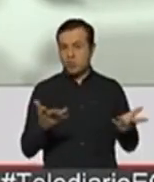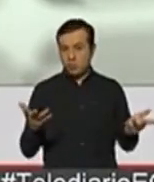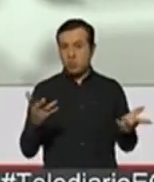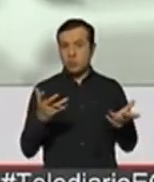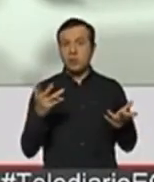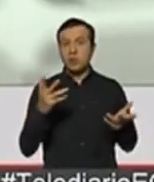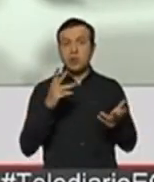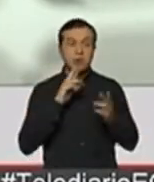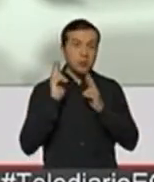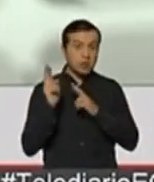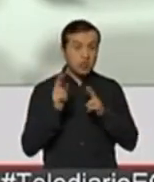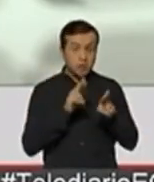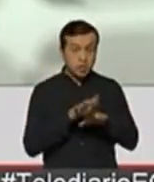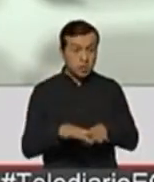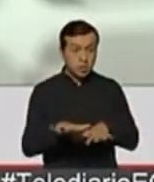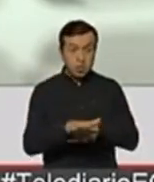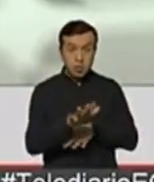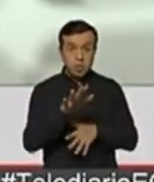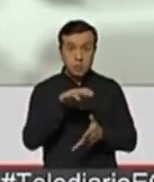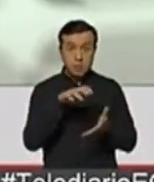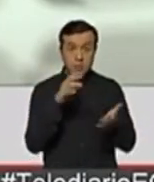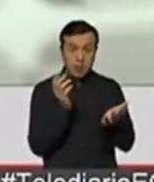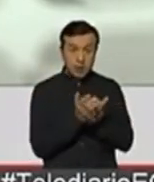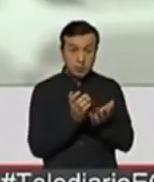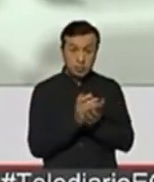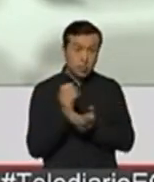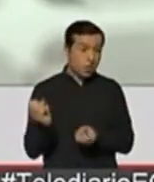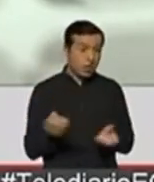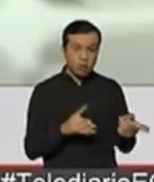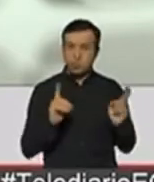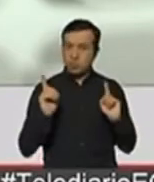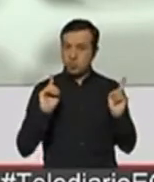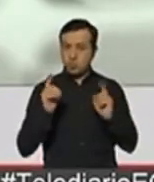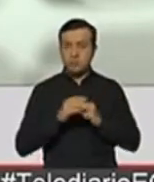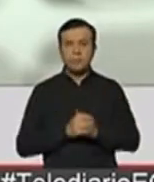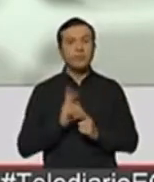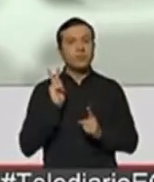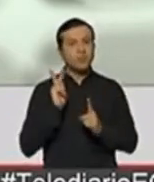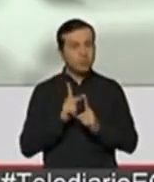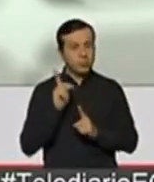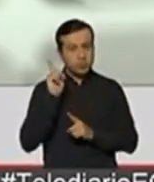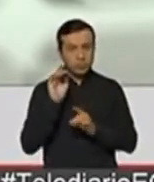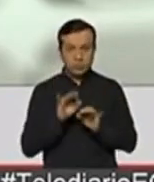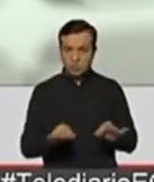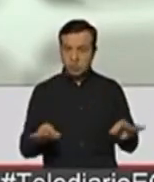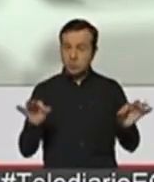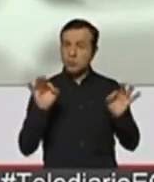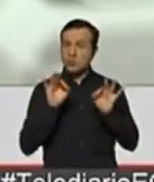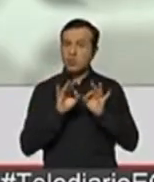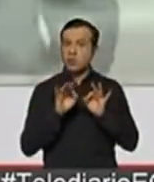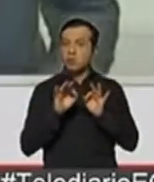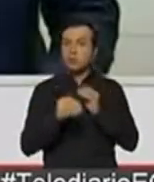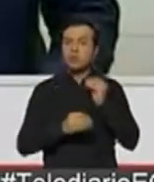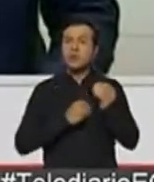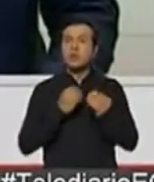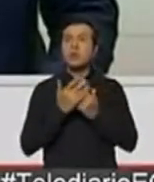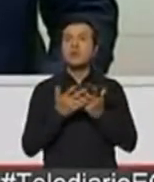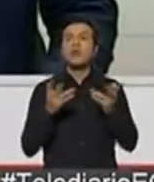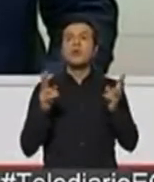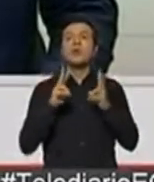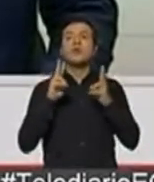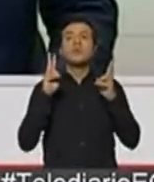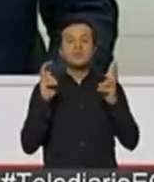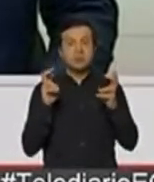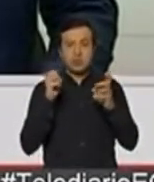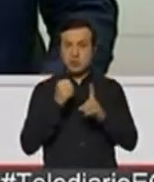ríos sigan siendo basureros, que es lo que sucede en este momento. Y otro tema clave que no nombré es un eje importante relacionado a reducir